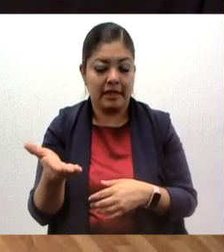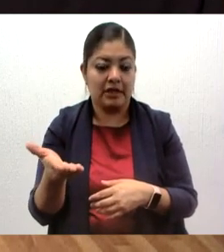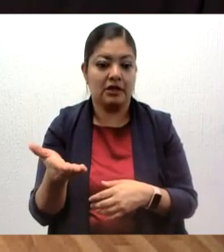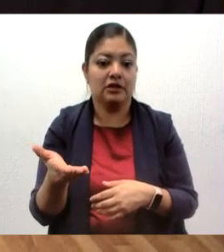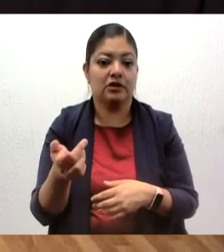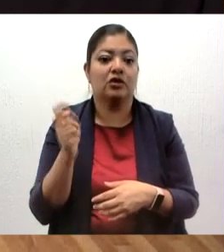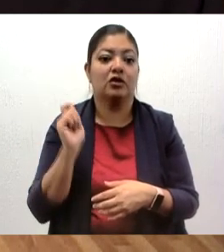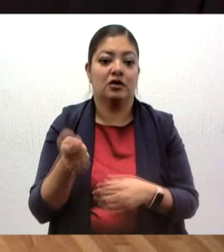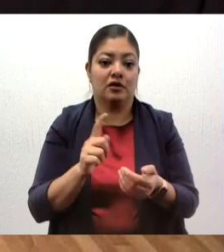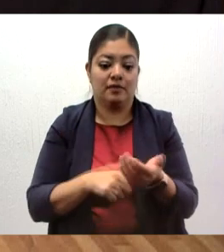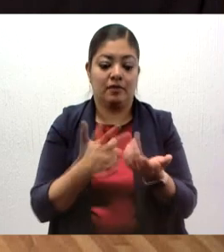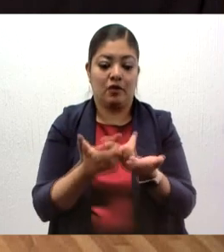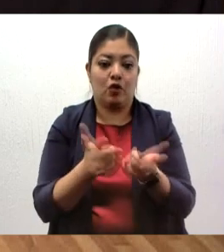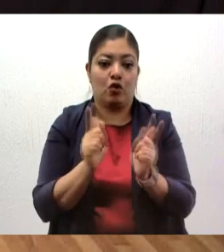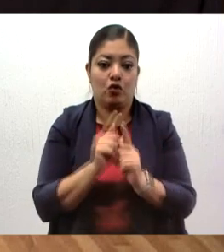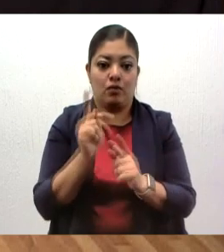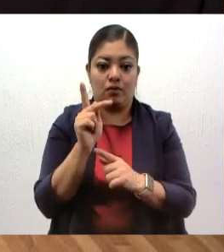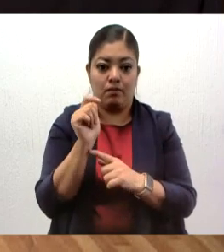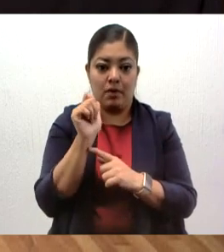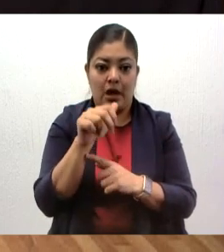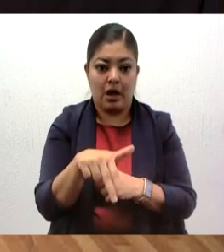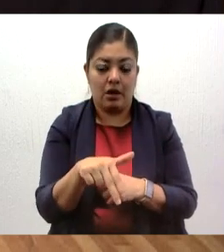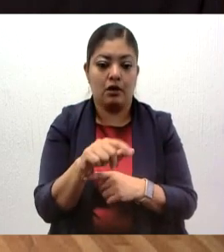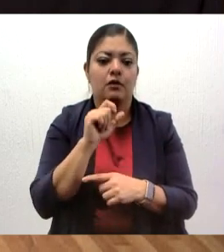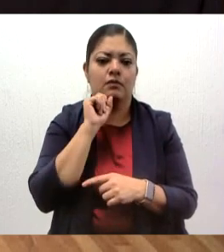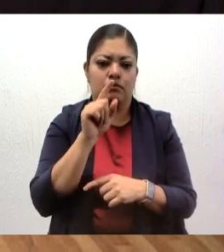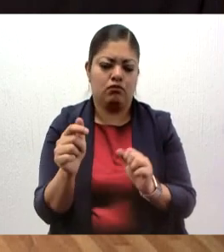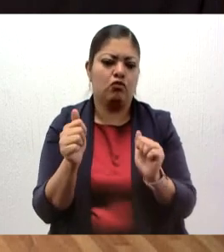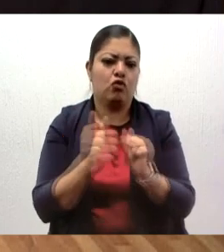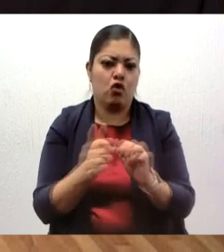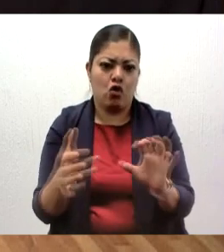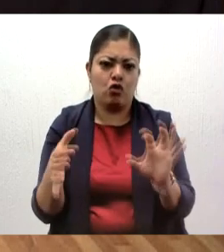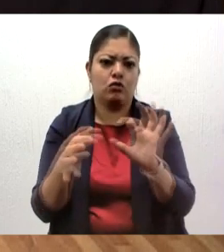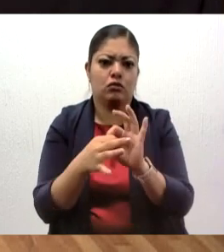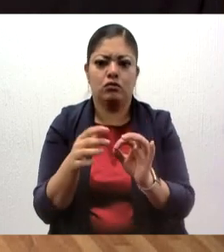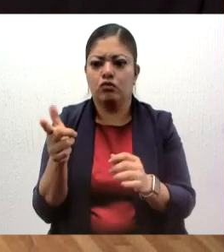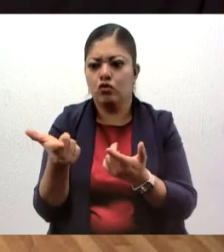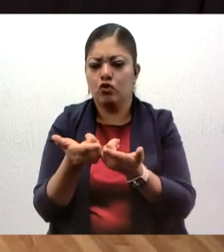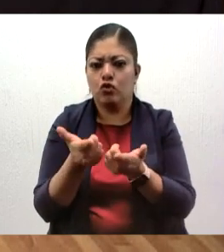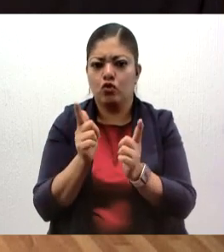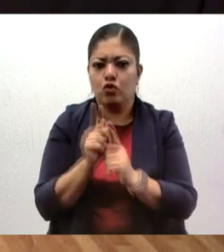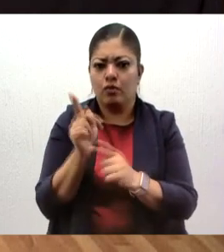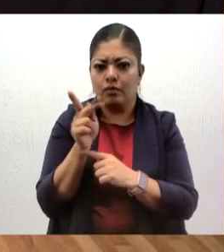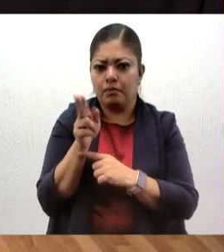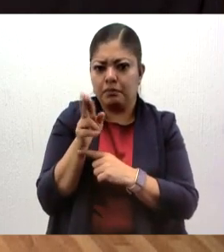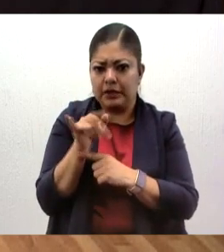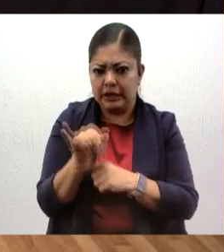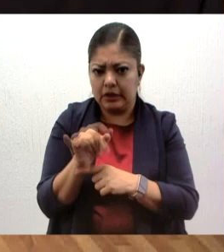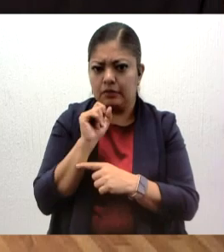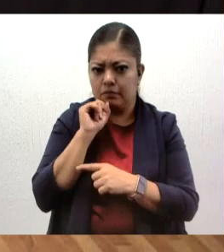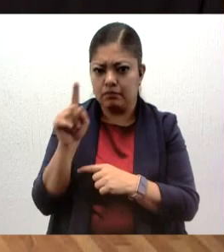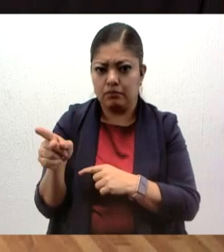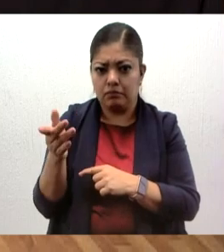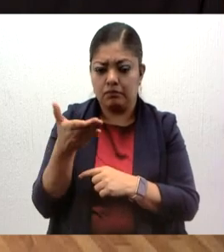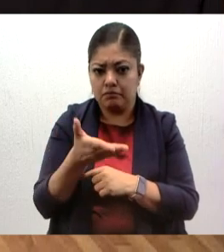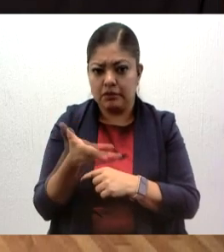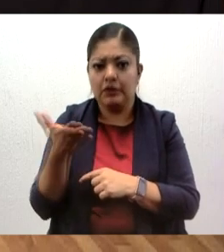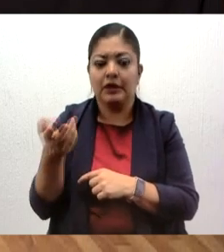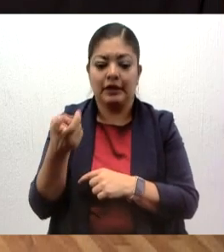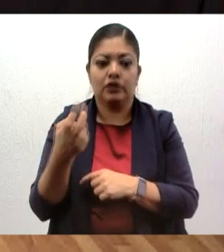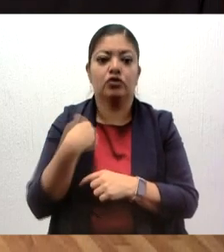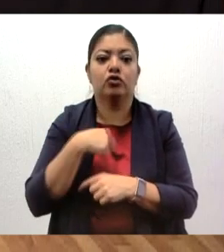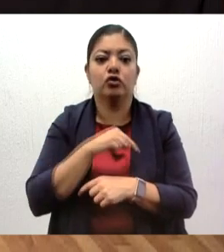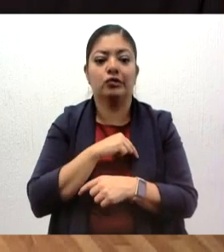grupo parlamentario del pan aunadas por supuesto y acompañando a las del grupo del pri Y esas serían nuestras solicitudes